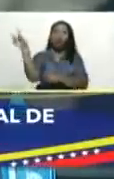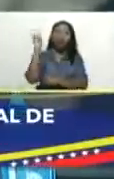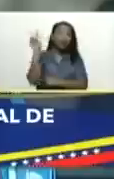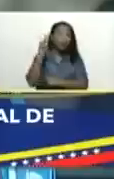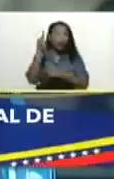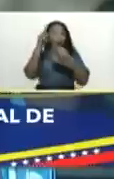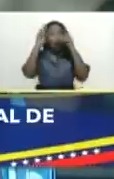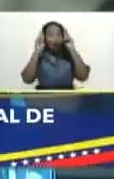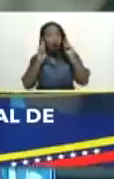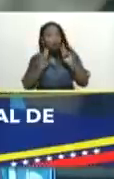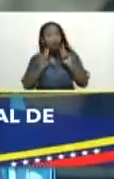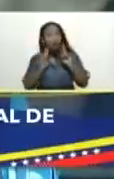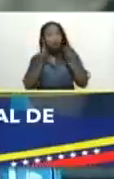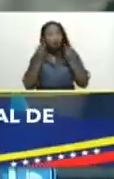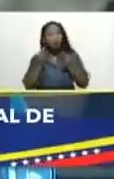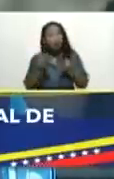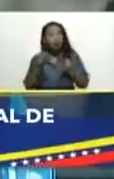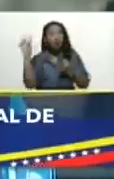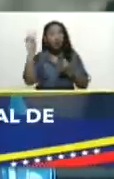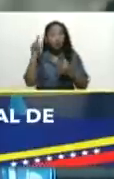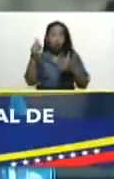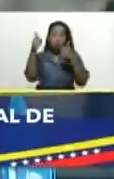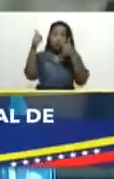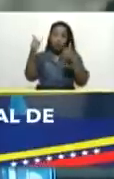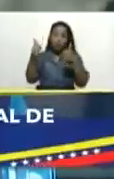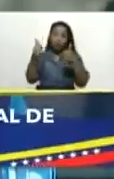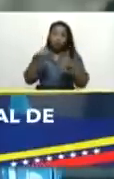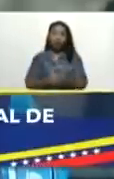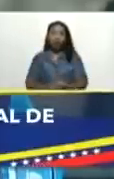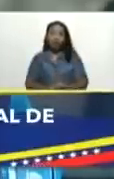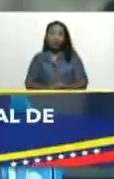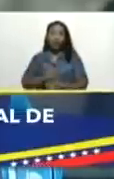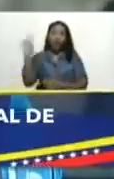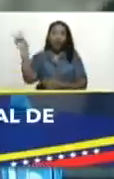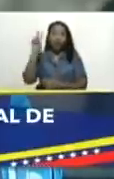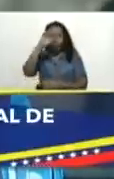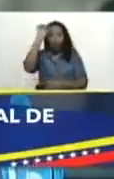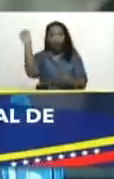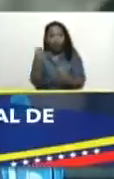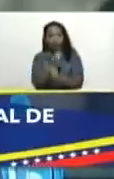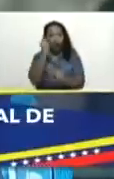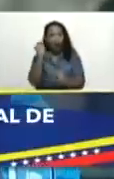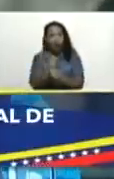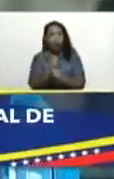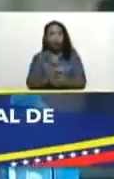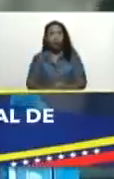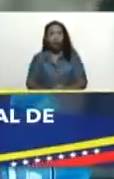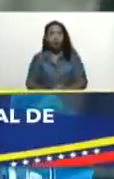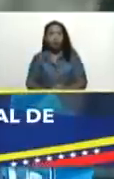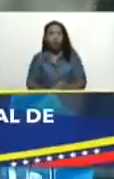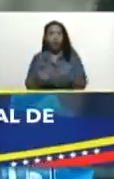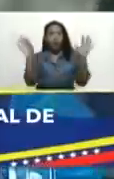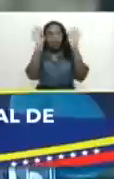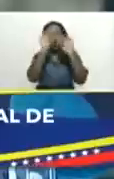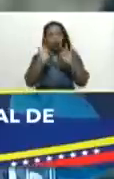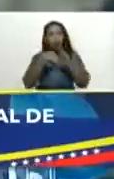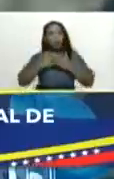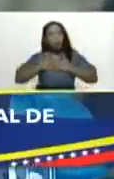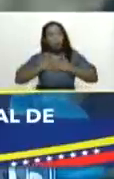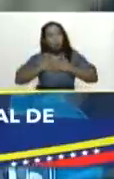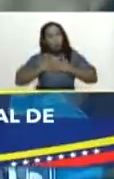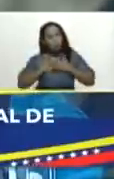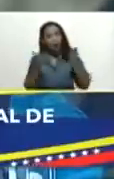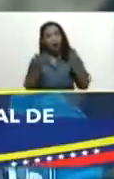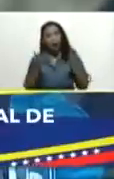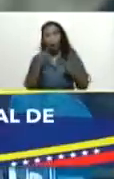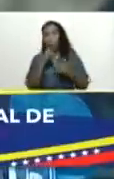honesta, la Venezuela de bien, la Venezuela que trabaja de manera solidaria,